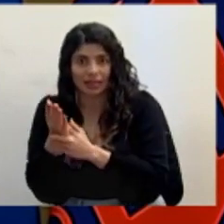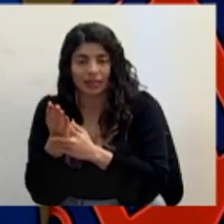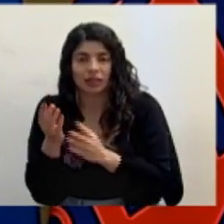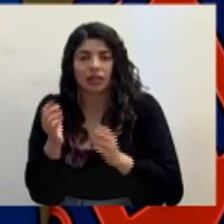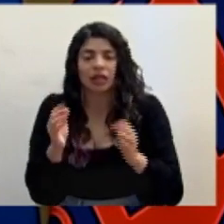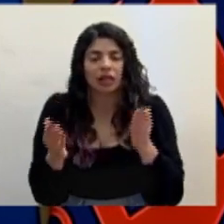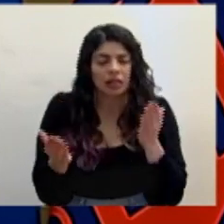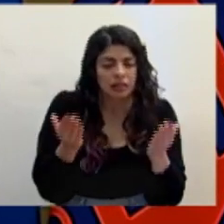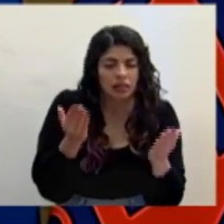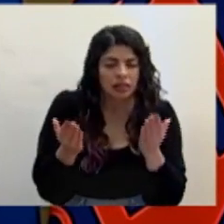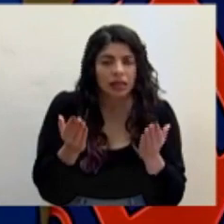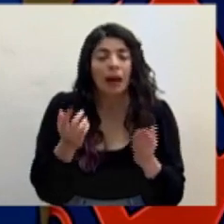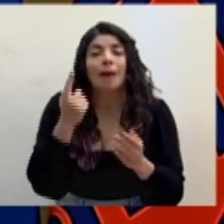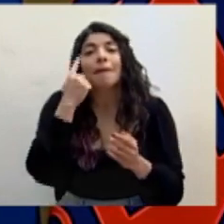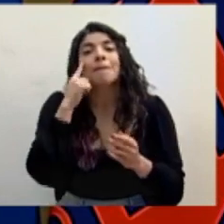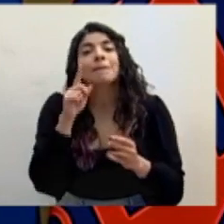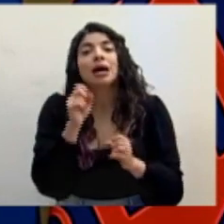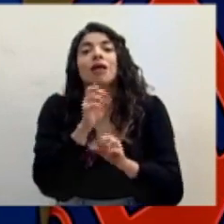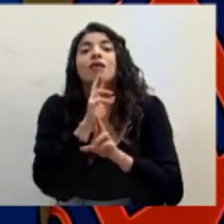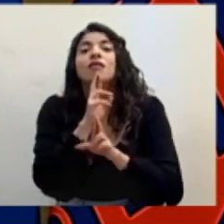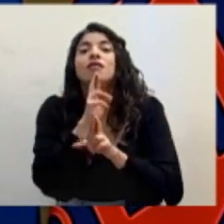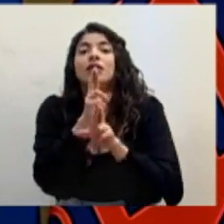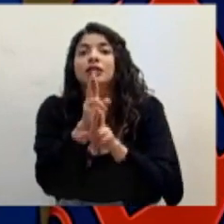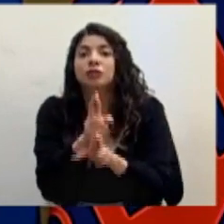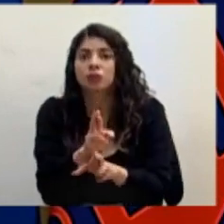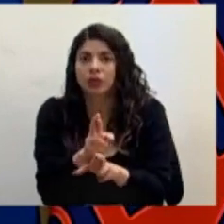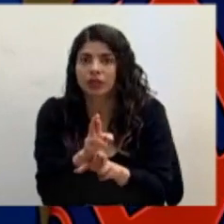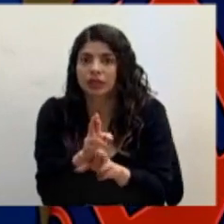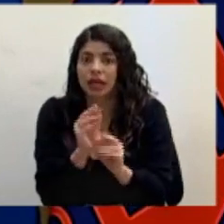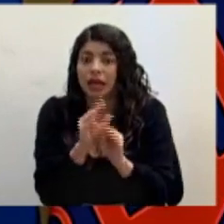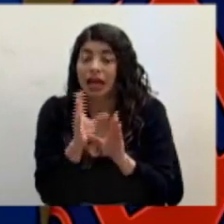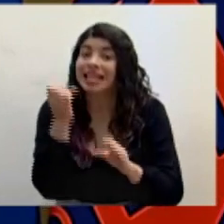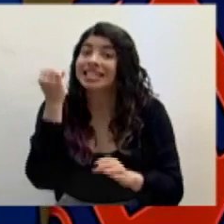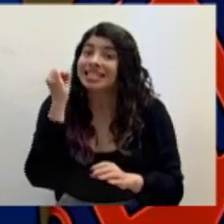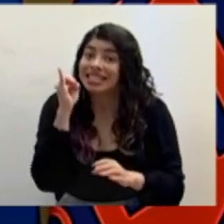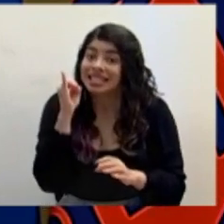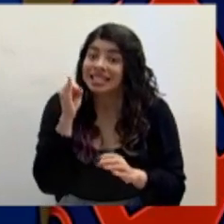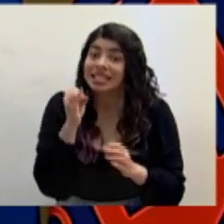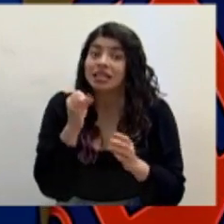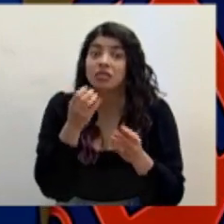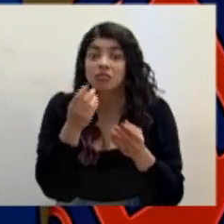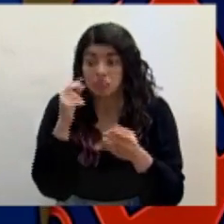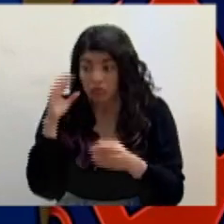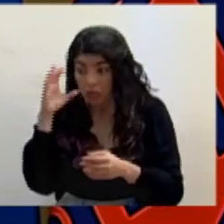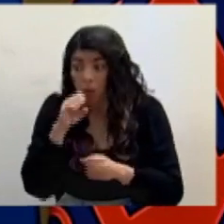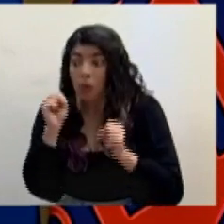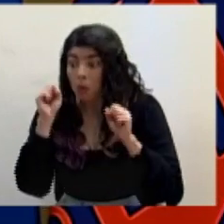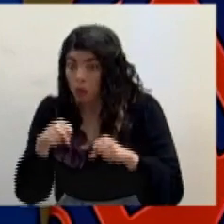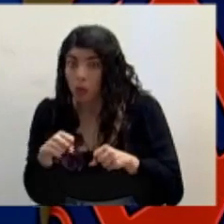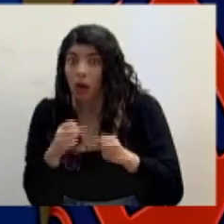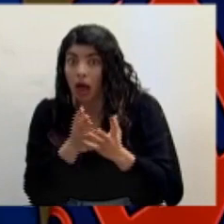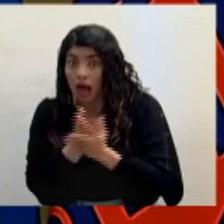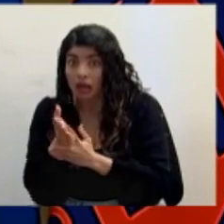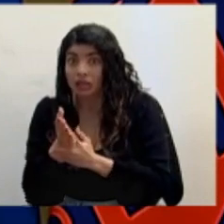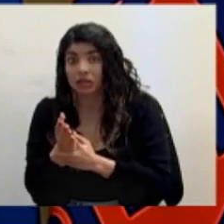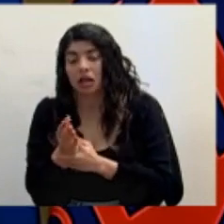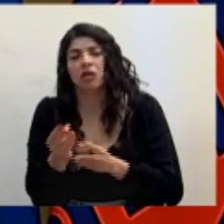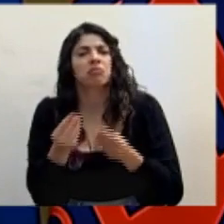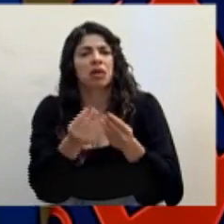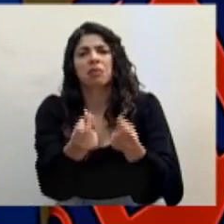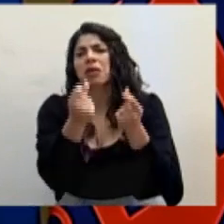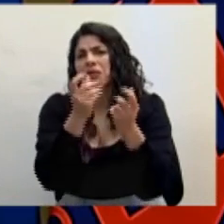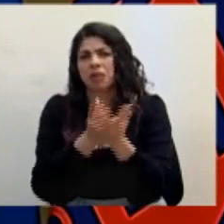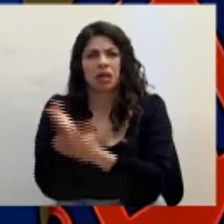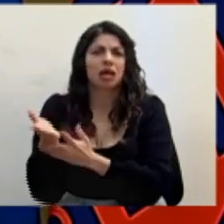la valoración para darles una respuesta fundamentada, y si pueden tener acceso, entregarles el acceso de forma